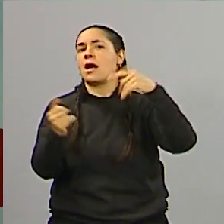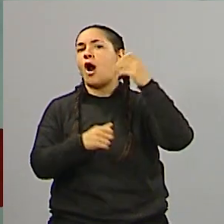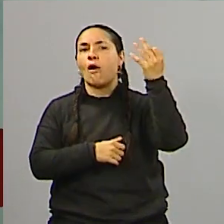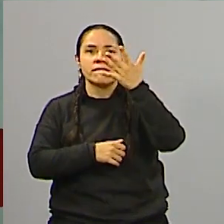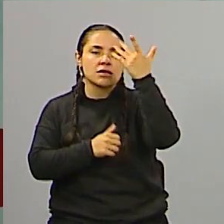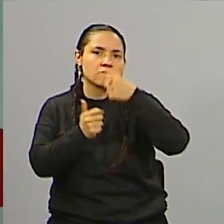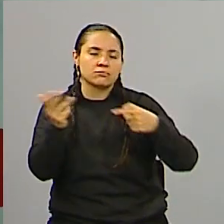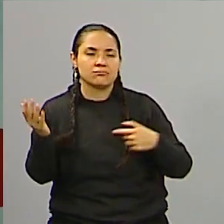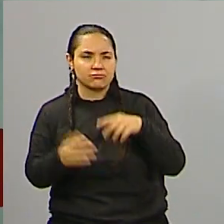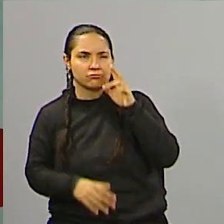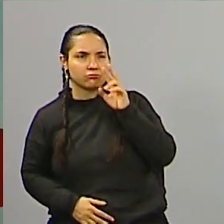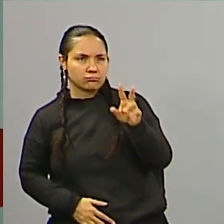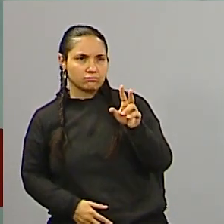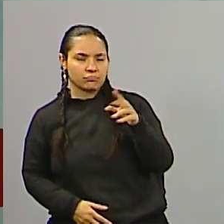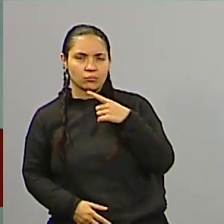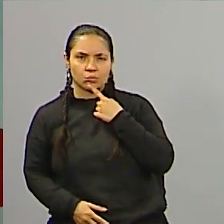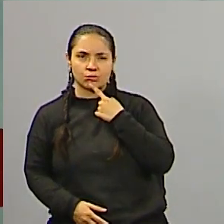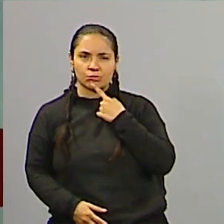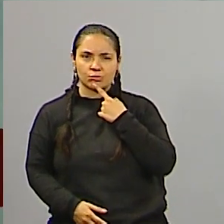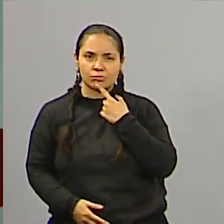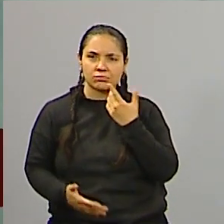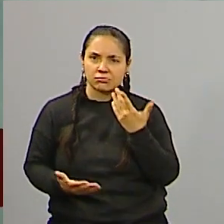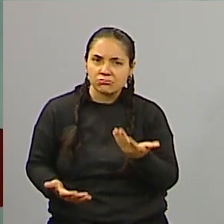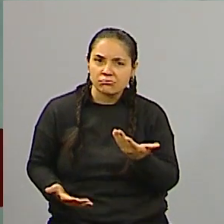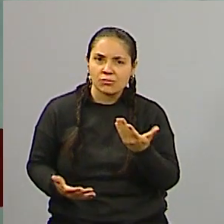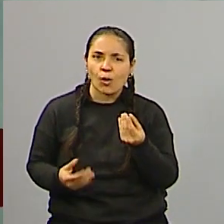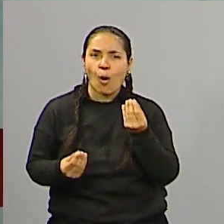fuerte, porque lo primero que se pregunta a uno, teniendo una mente